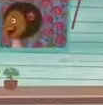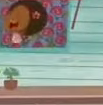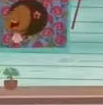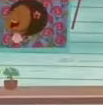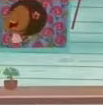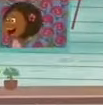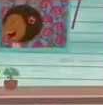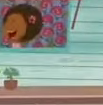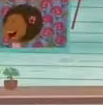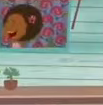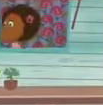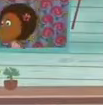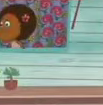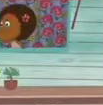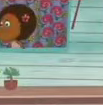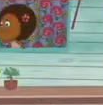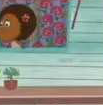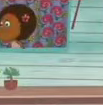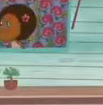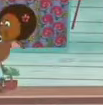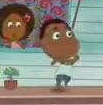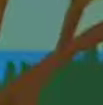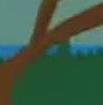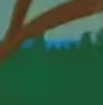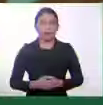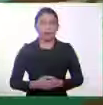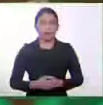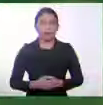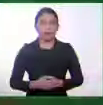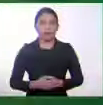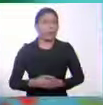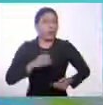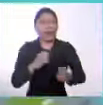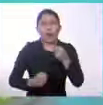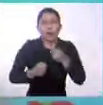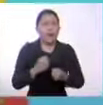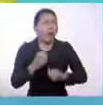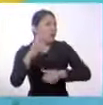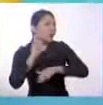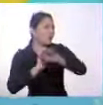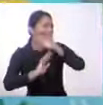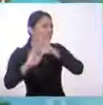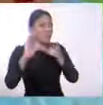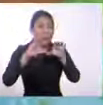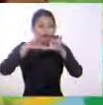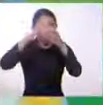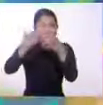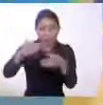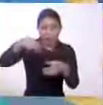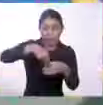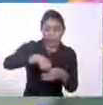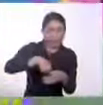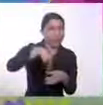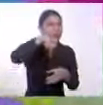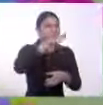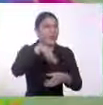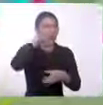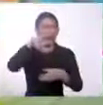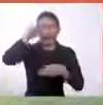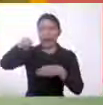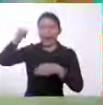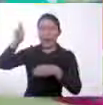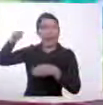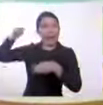Guillermina y Candelario, corren que te cuentan historias. Pintamos el mundo con garabatos sobre